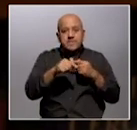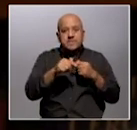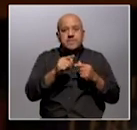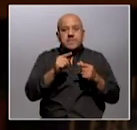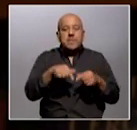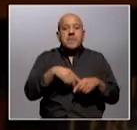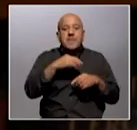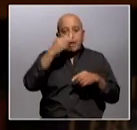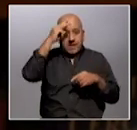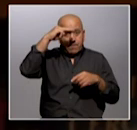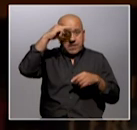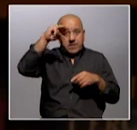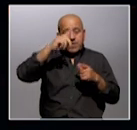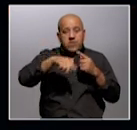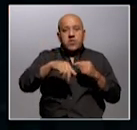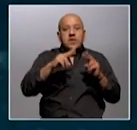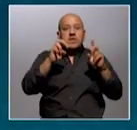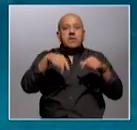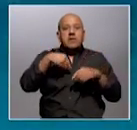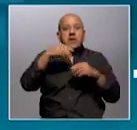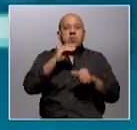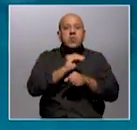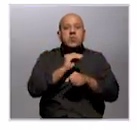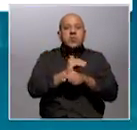edición mexicana de fondo cultura